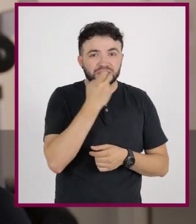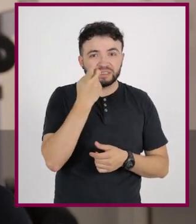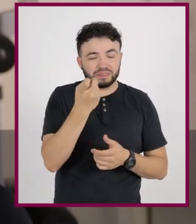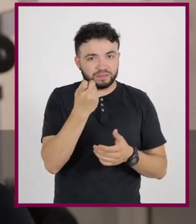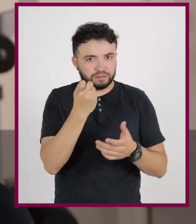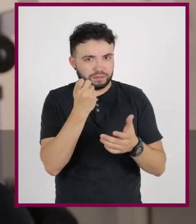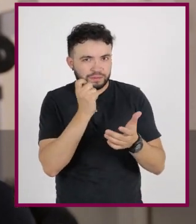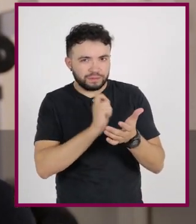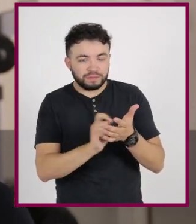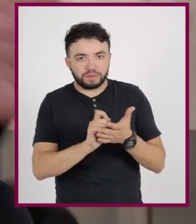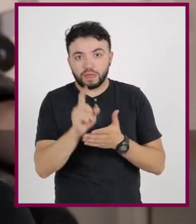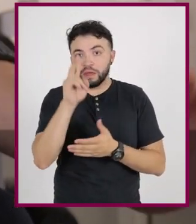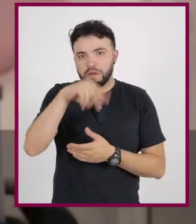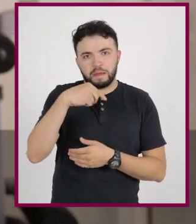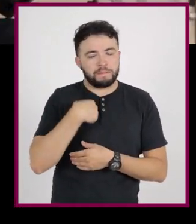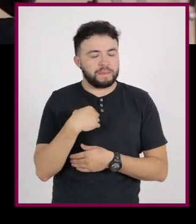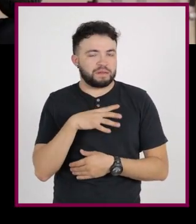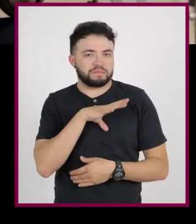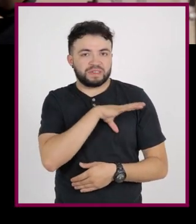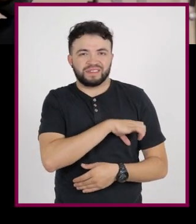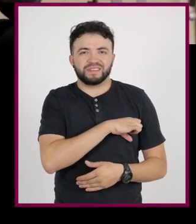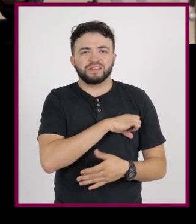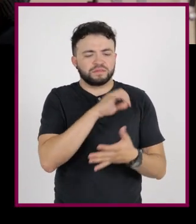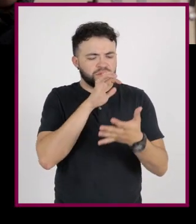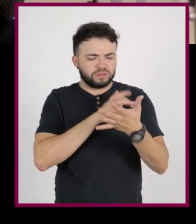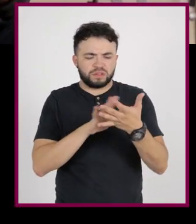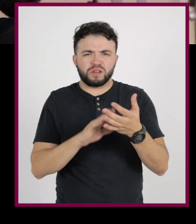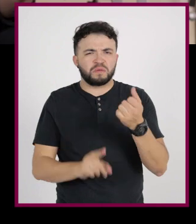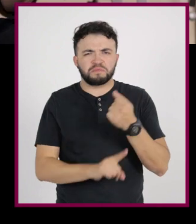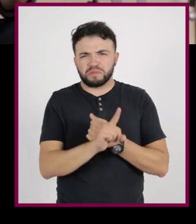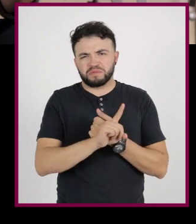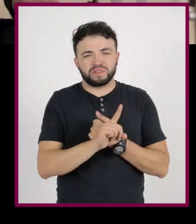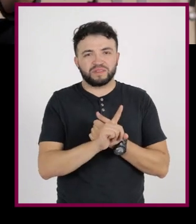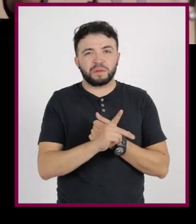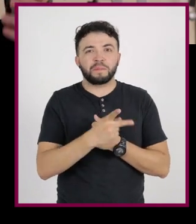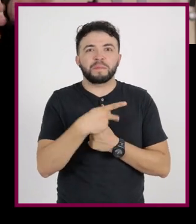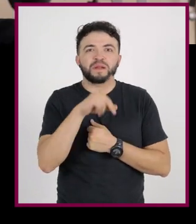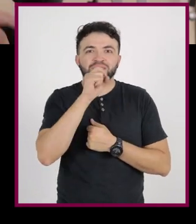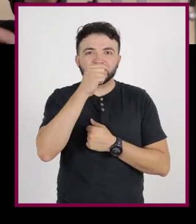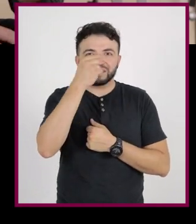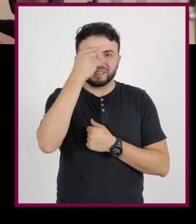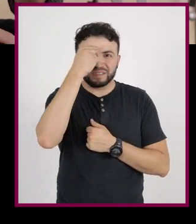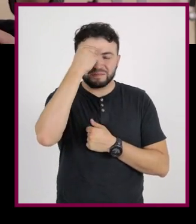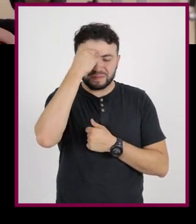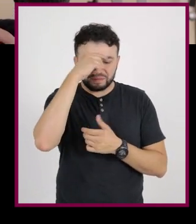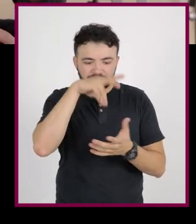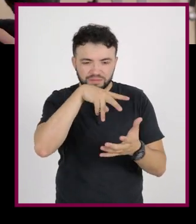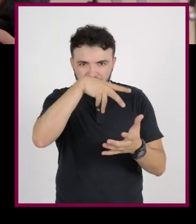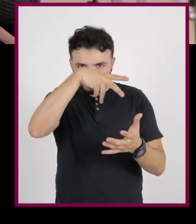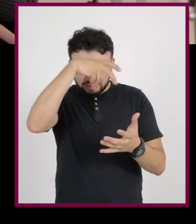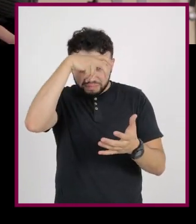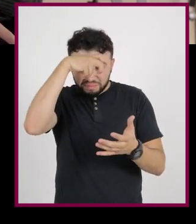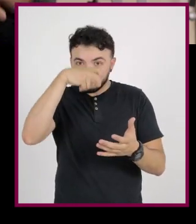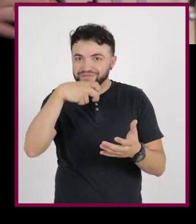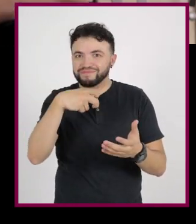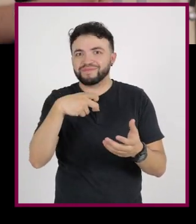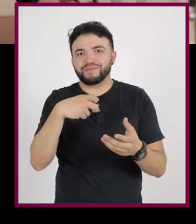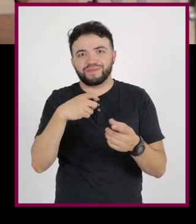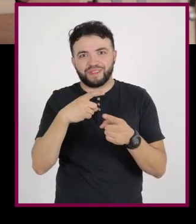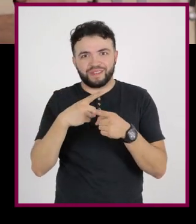este tipo de textos? A mí me encantan. Leerlos no es el problema, aunque analizarlos es otra